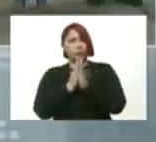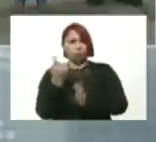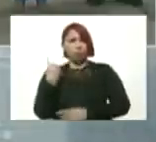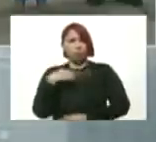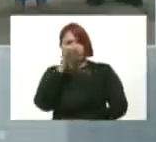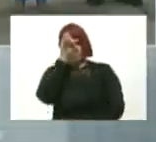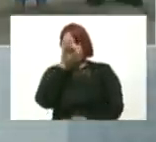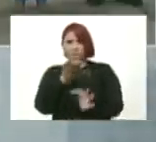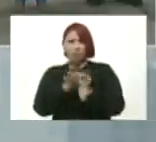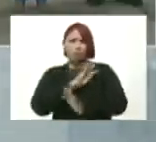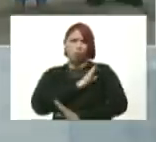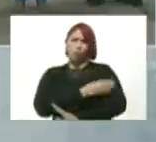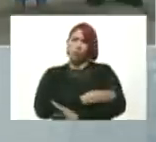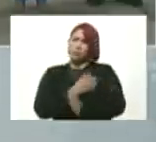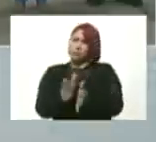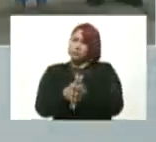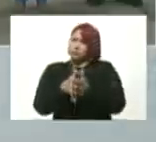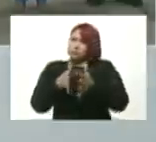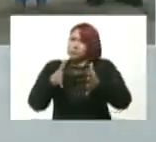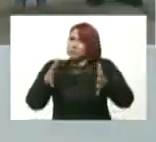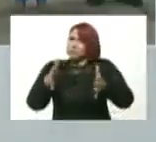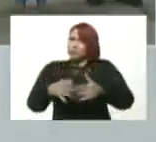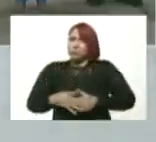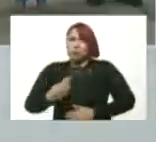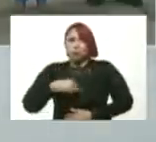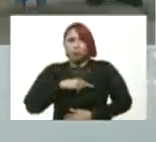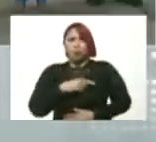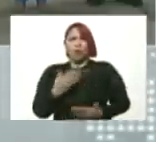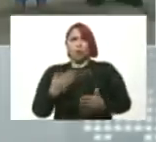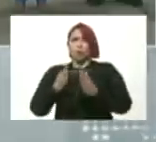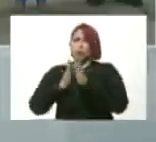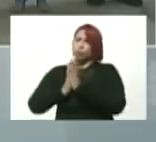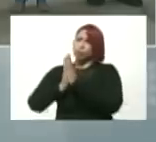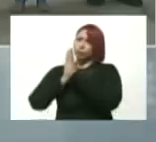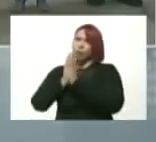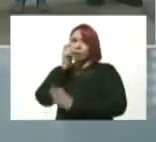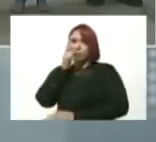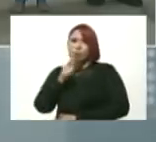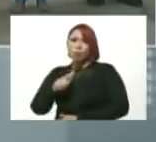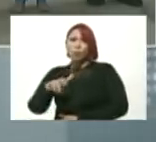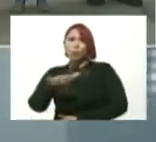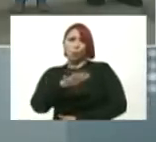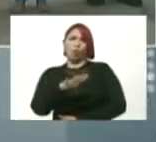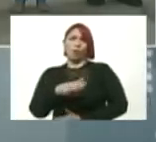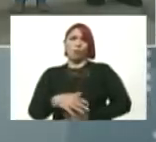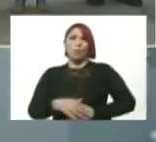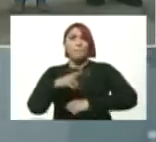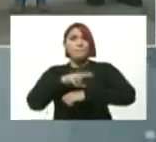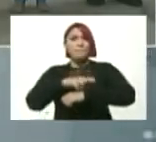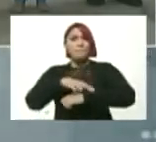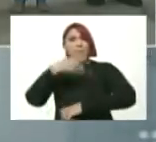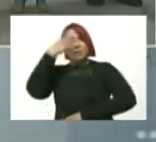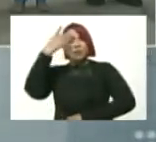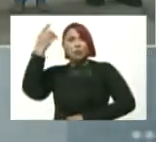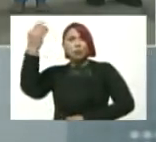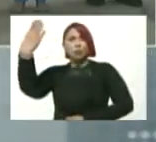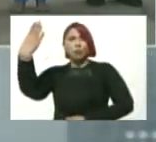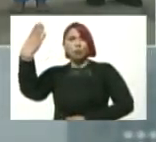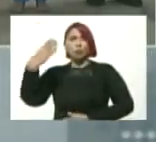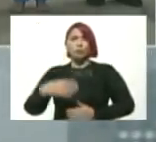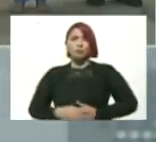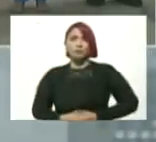es un poder muy grande el de nuestro santo del pueblo siervo de dios el doctor josé gregorio hernández